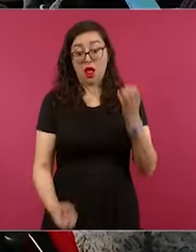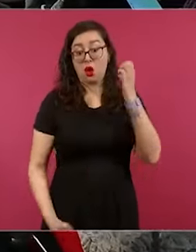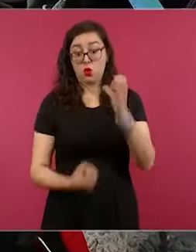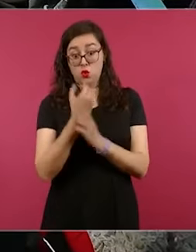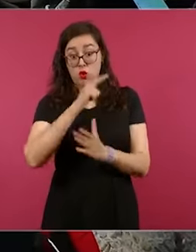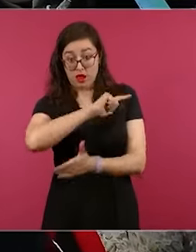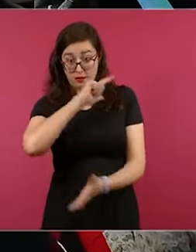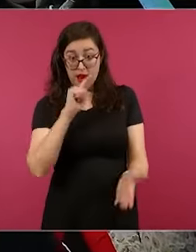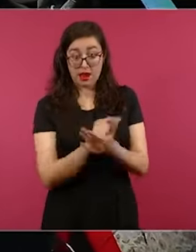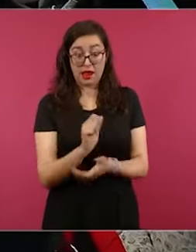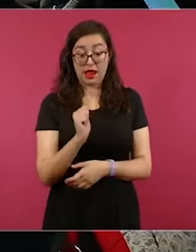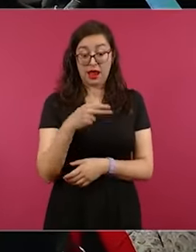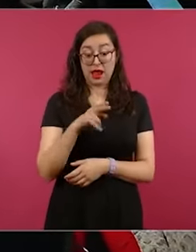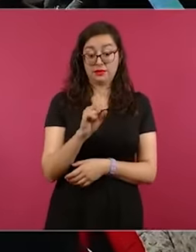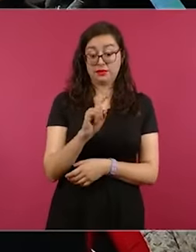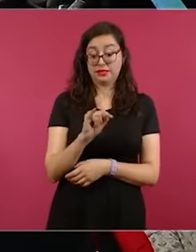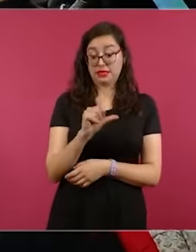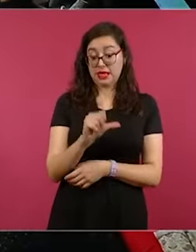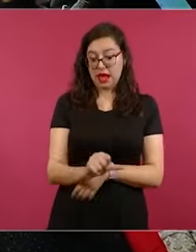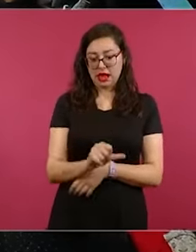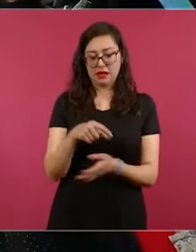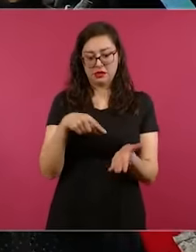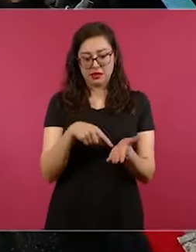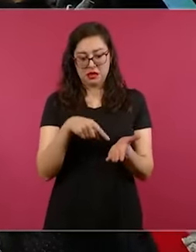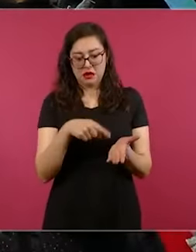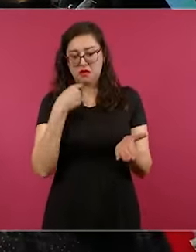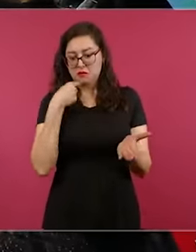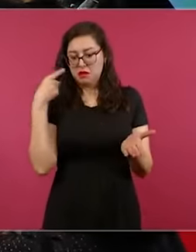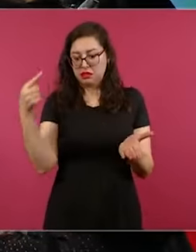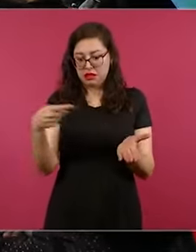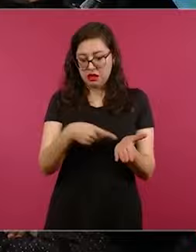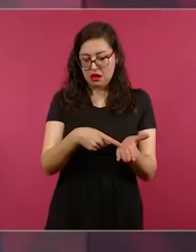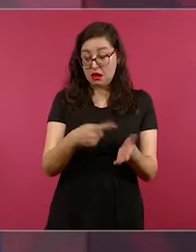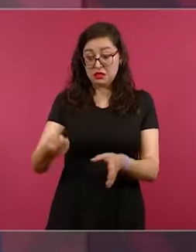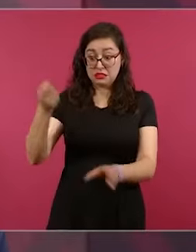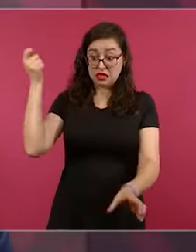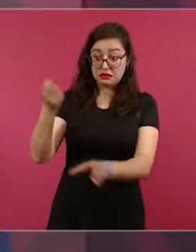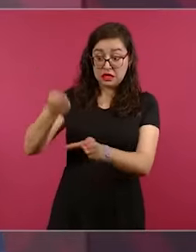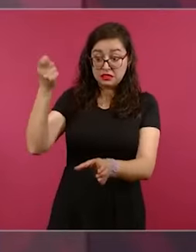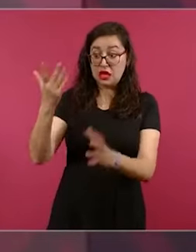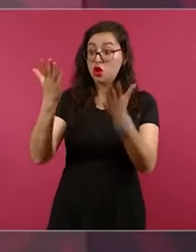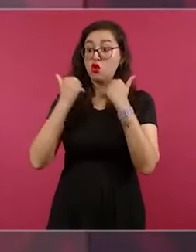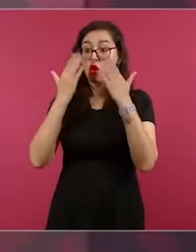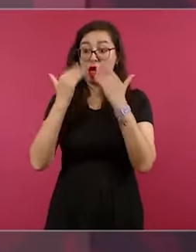el que se pueda, cuando hay una justificación válida,